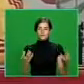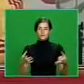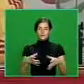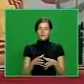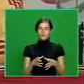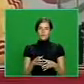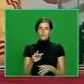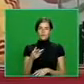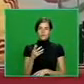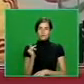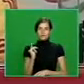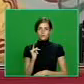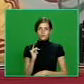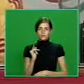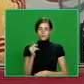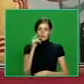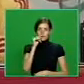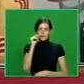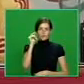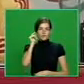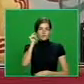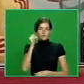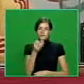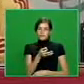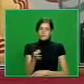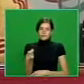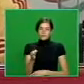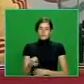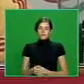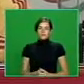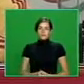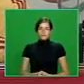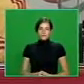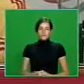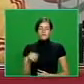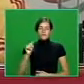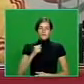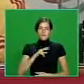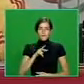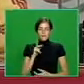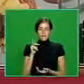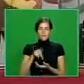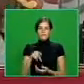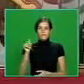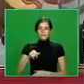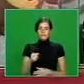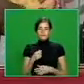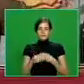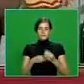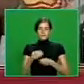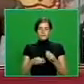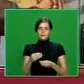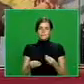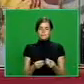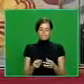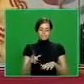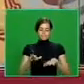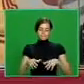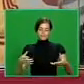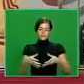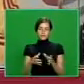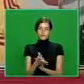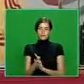que recoge hombres y mujeres extraordinarias hoy hemos venido a conformar un secretariado